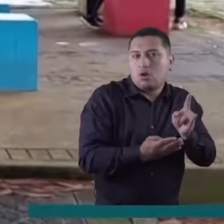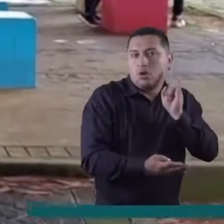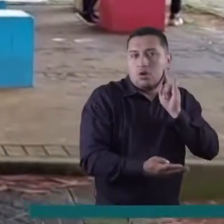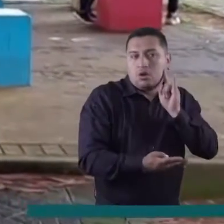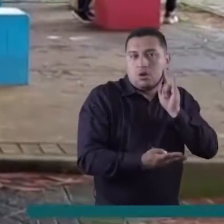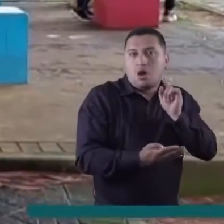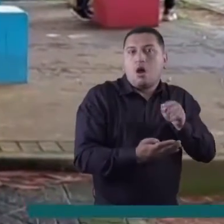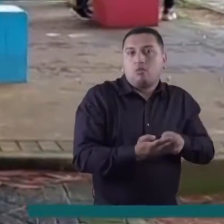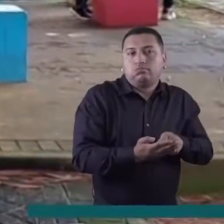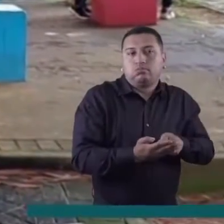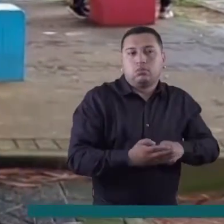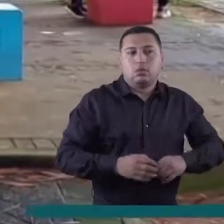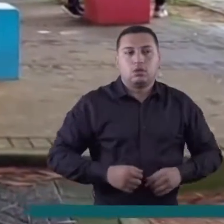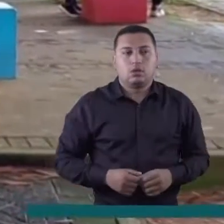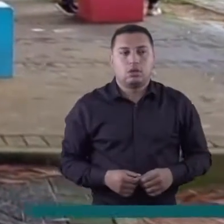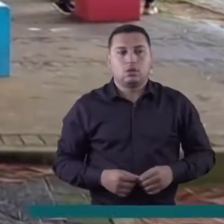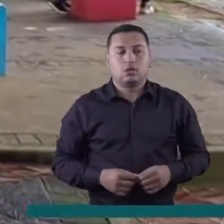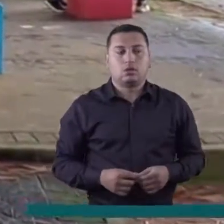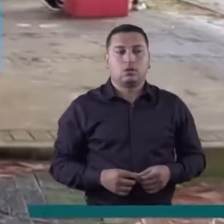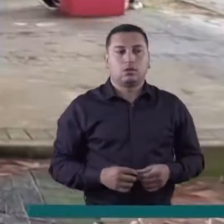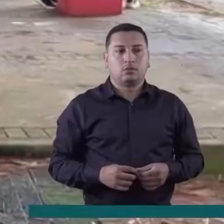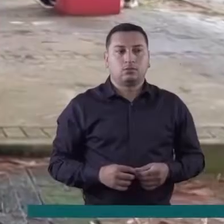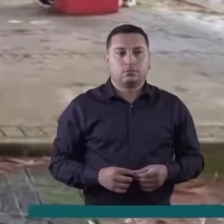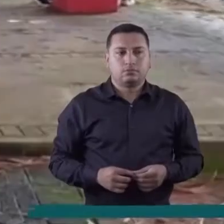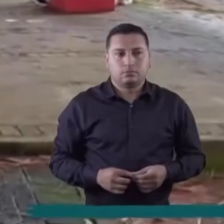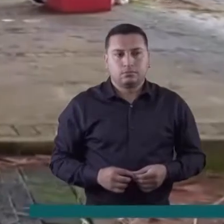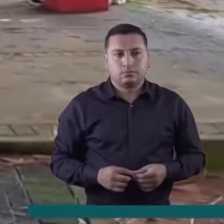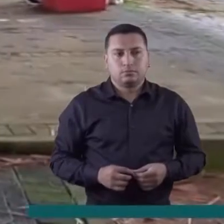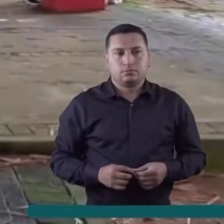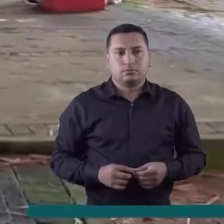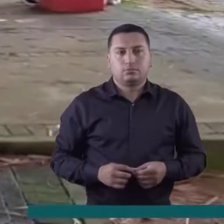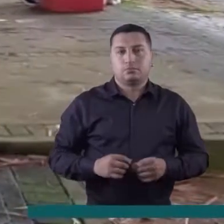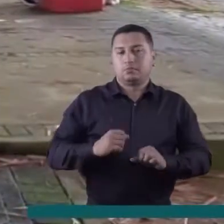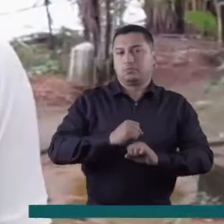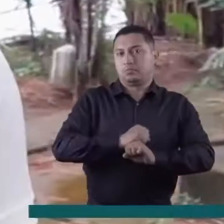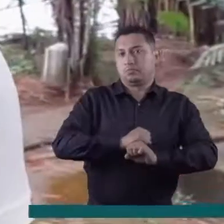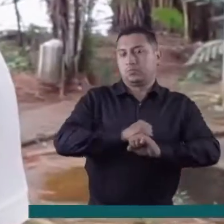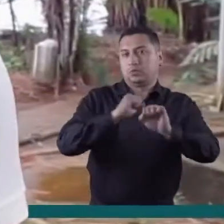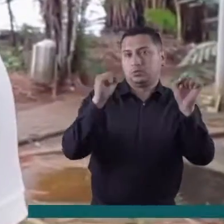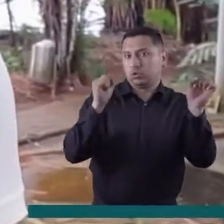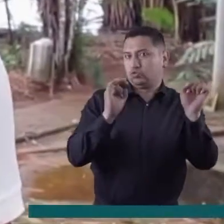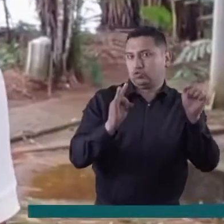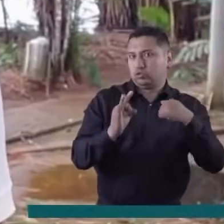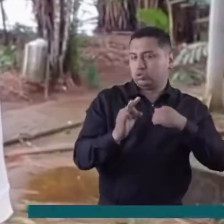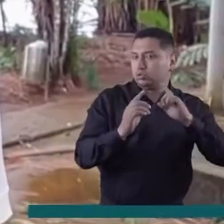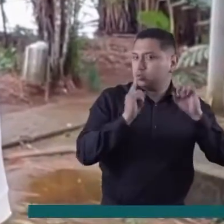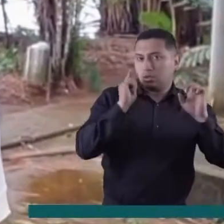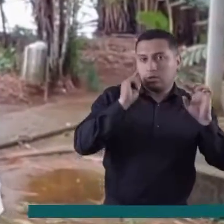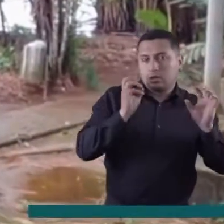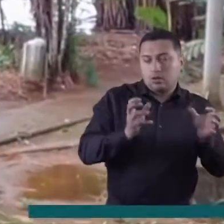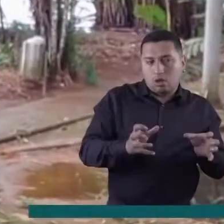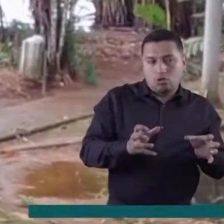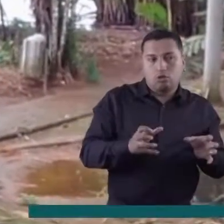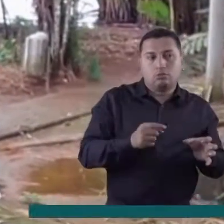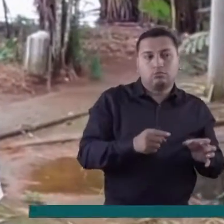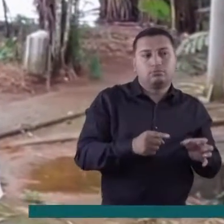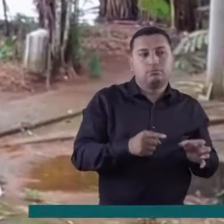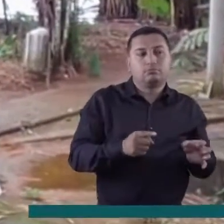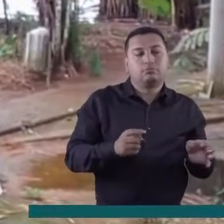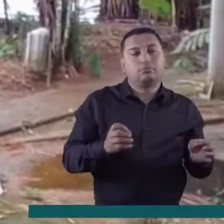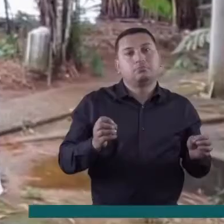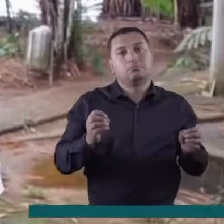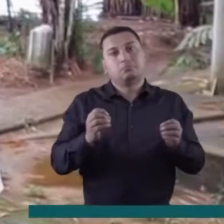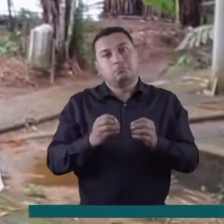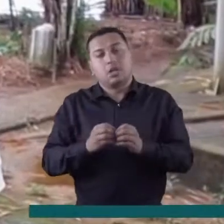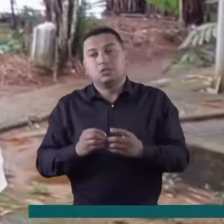radio. El documento de identidad, pérdida de una billetera de color café. En las mañanas y permanentemente cuando